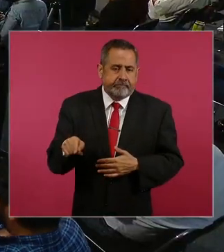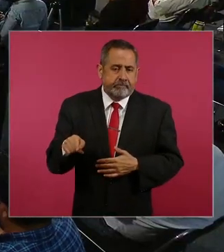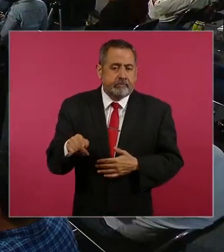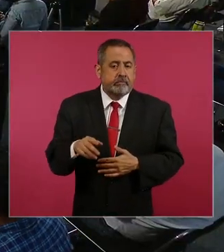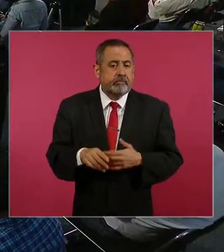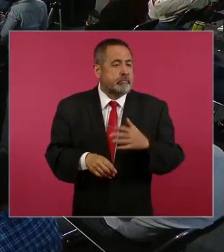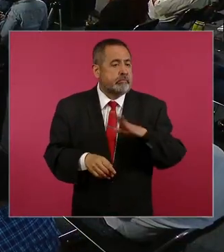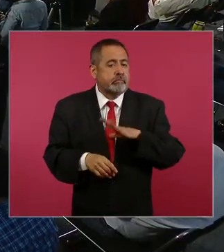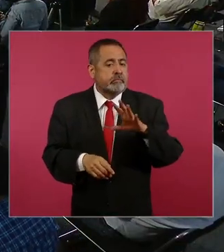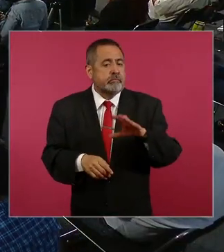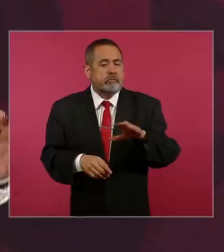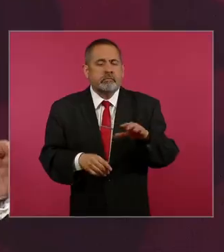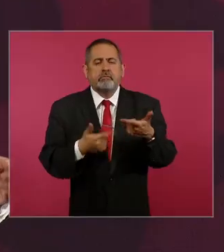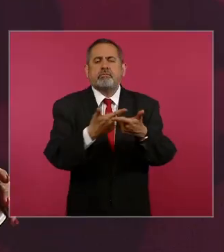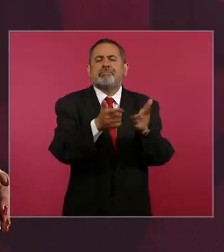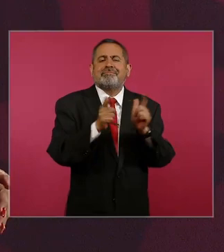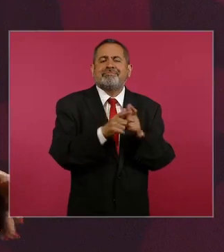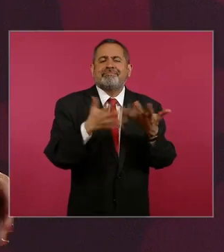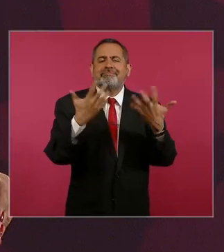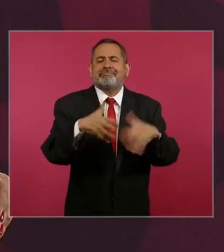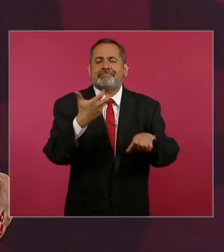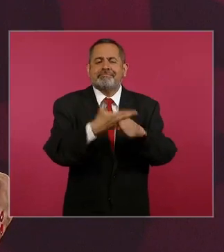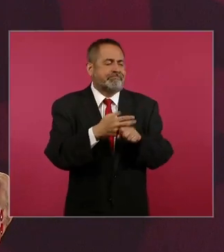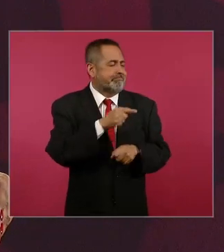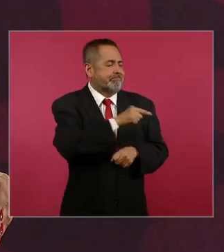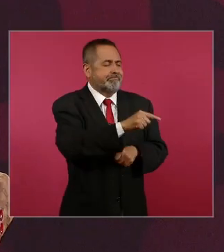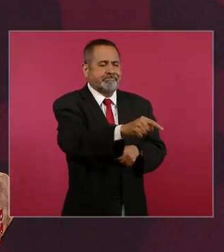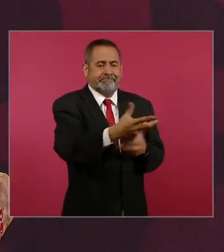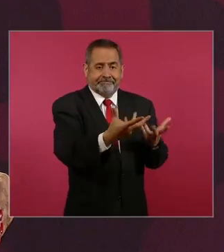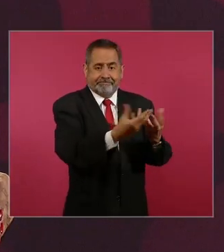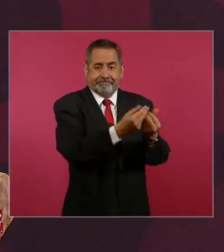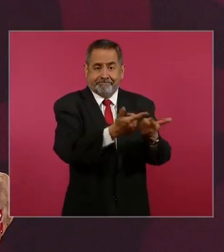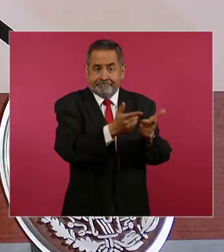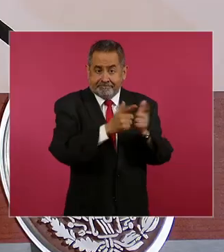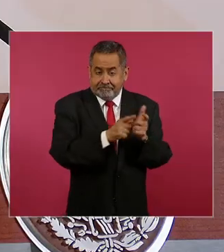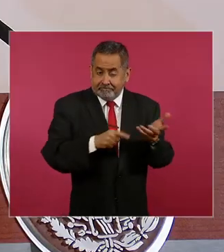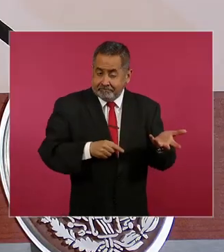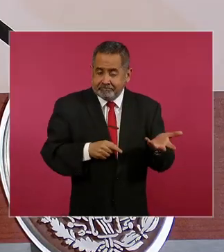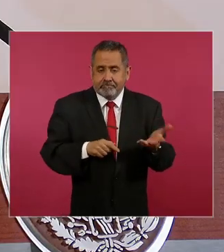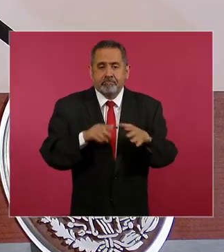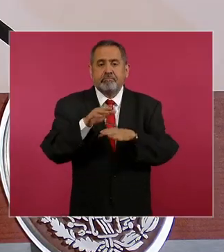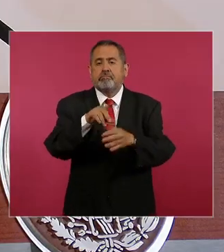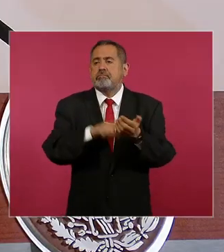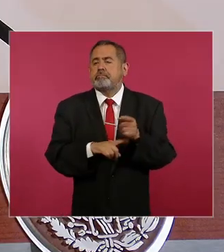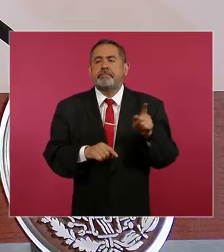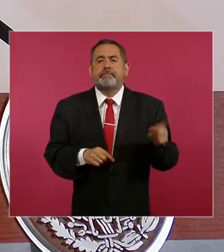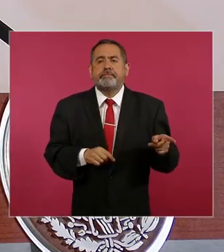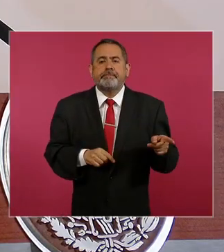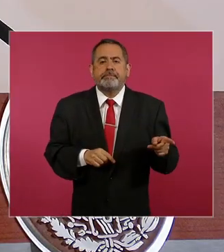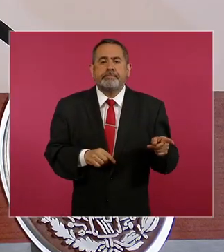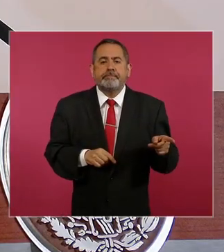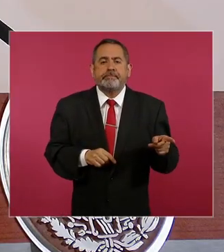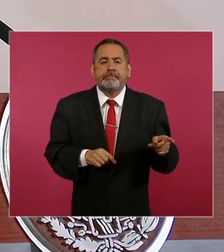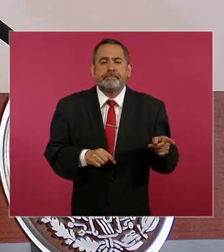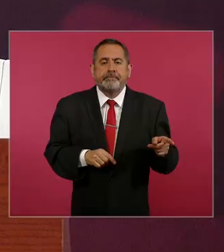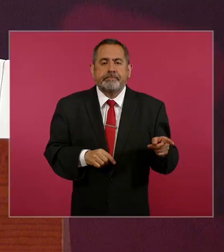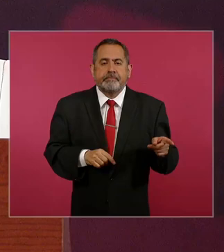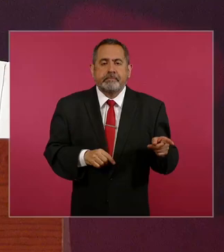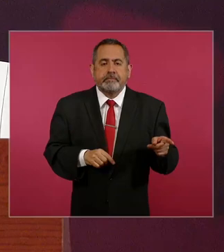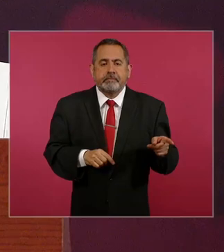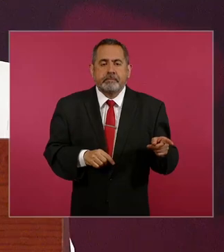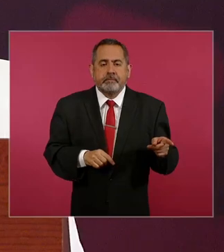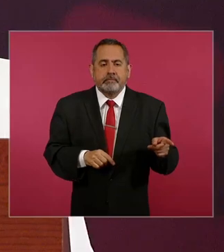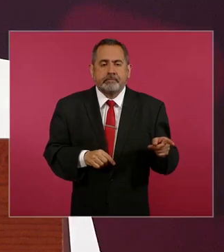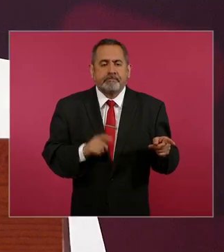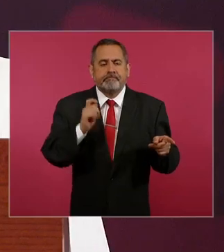empresa bueno un grupo de empresas que tienen que ver con la parte de de la